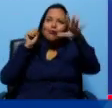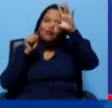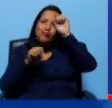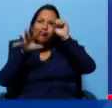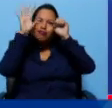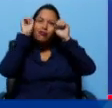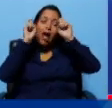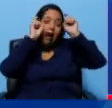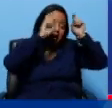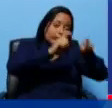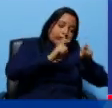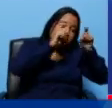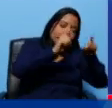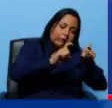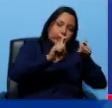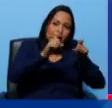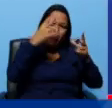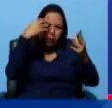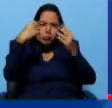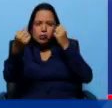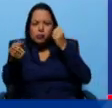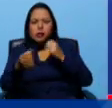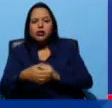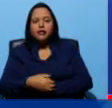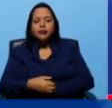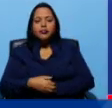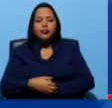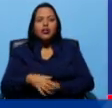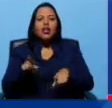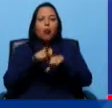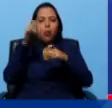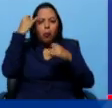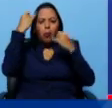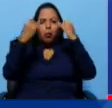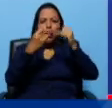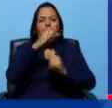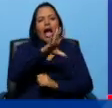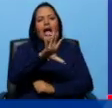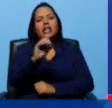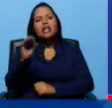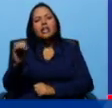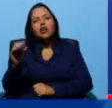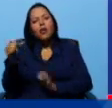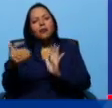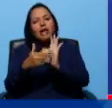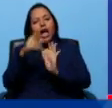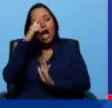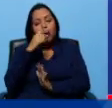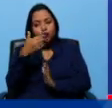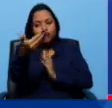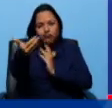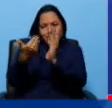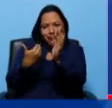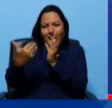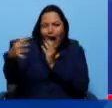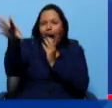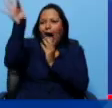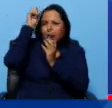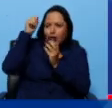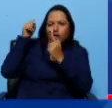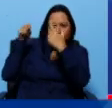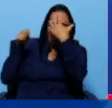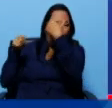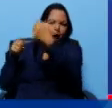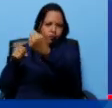En la lógica que tiene la humanidad hace 500.000 años hasta hoy, que es la lógica del intercambio de saberes.